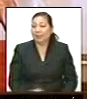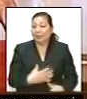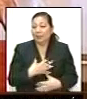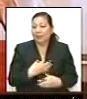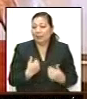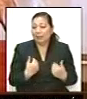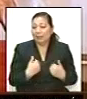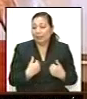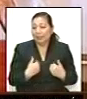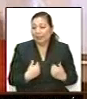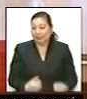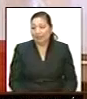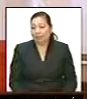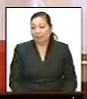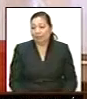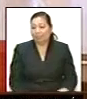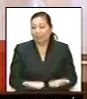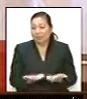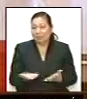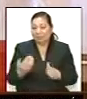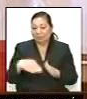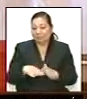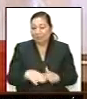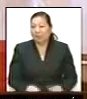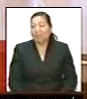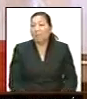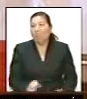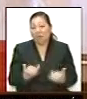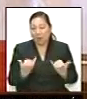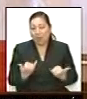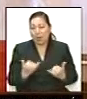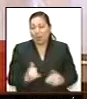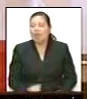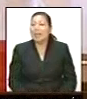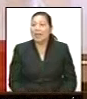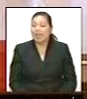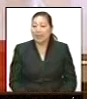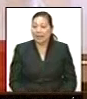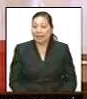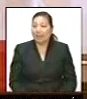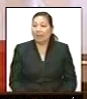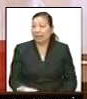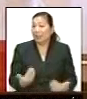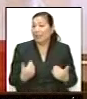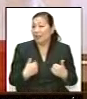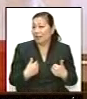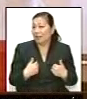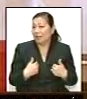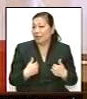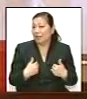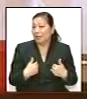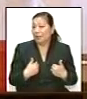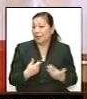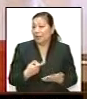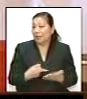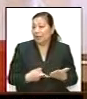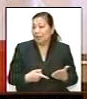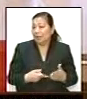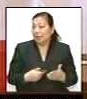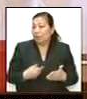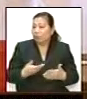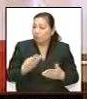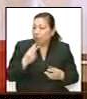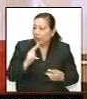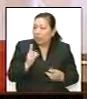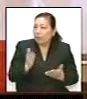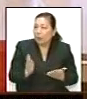tener quizá tan involucrados por el momento. Entonces, ahí tenemos un pequeño impasse que tenemos que ir